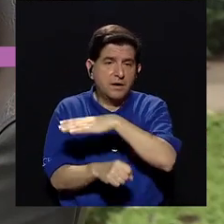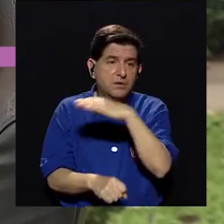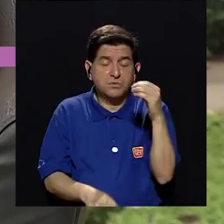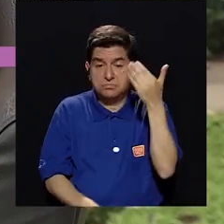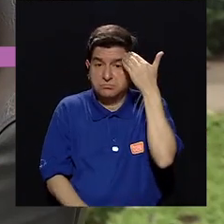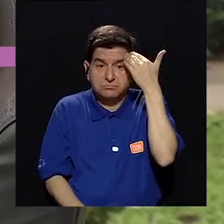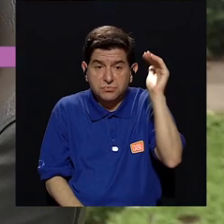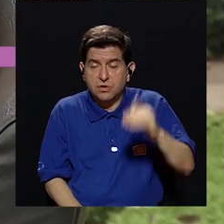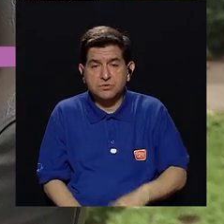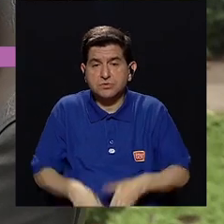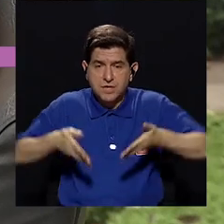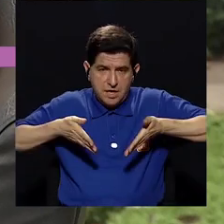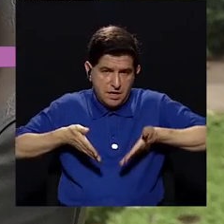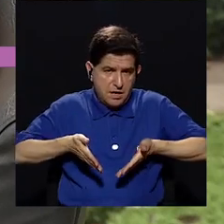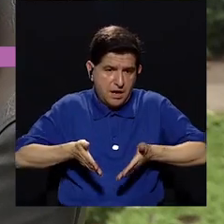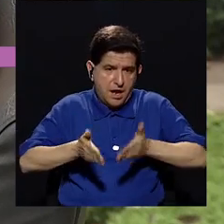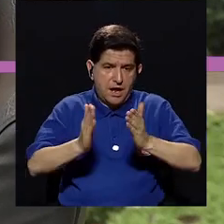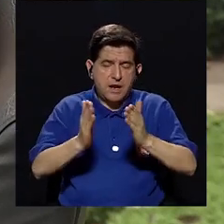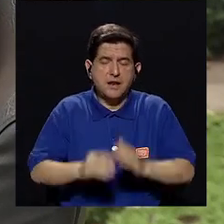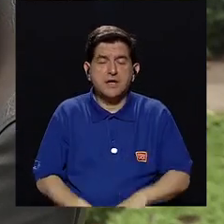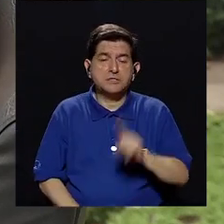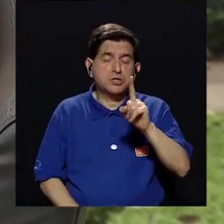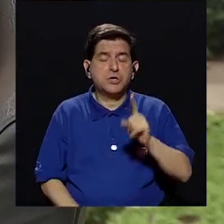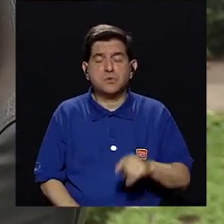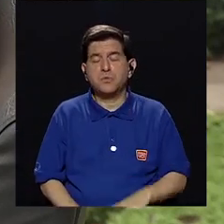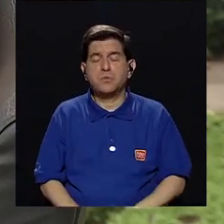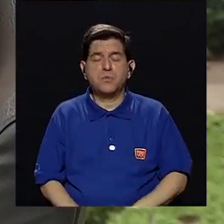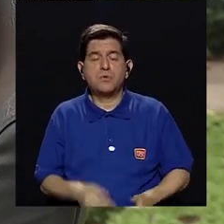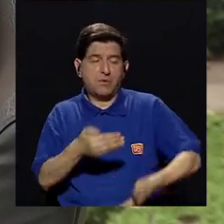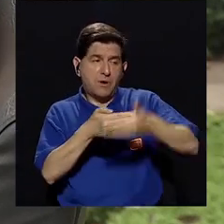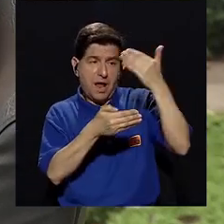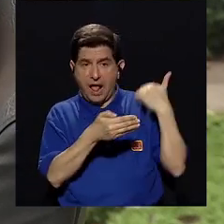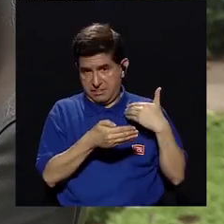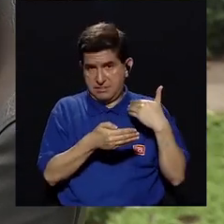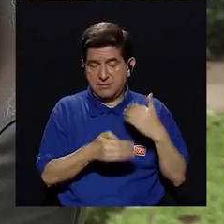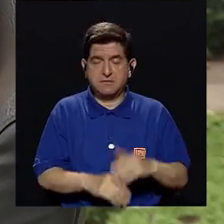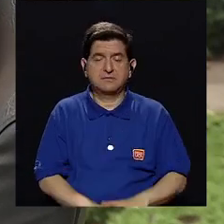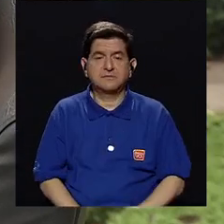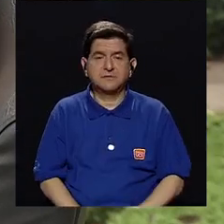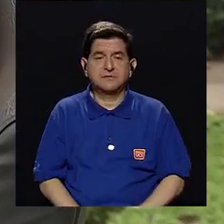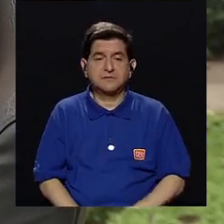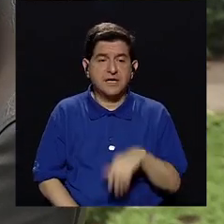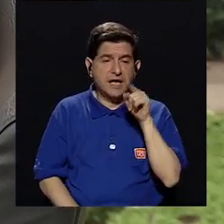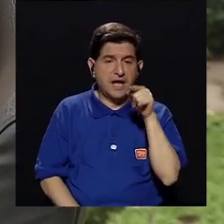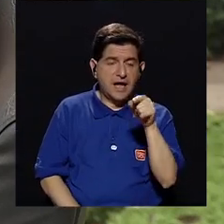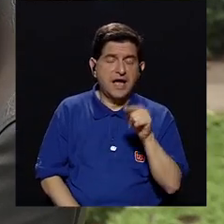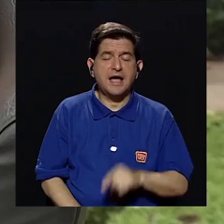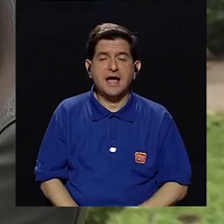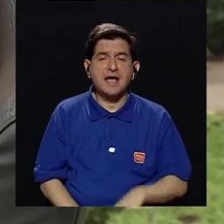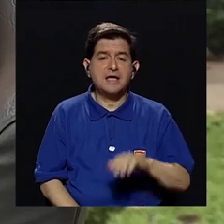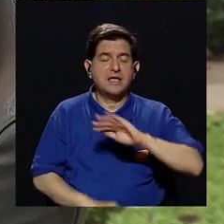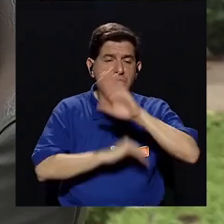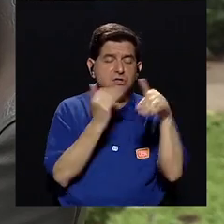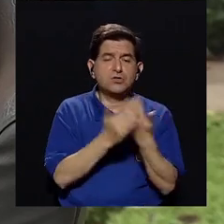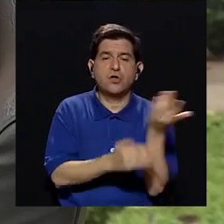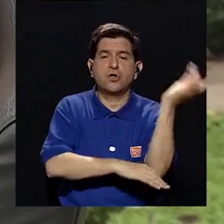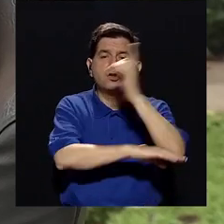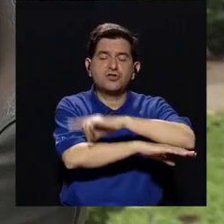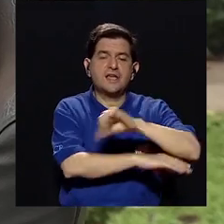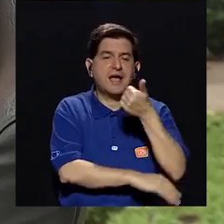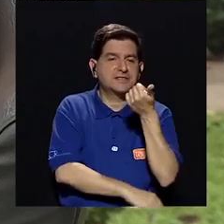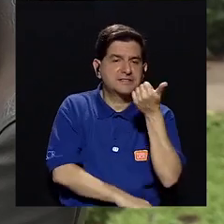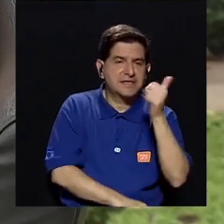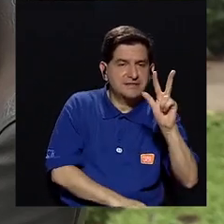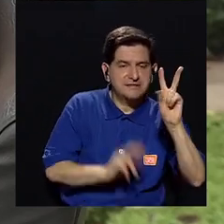día nacimiento del día que nació un hijo y es digamos que son los 13 todos los 13